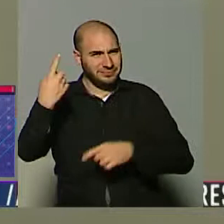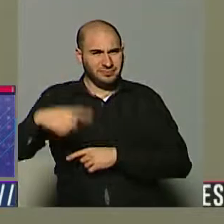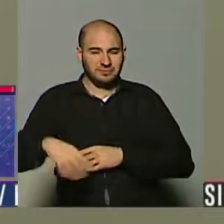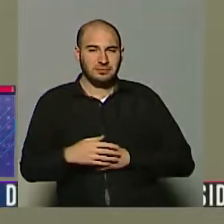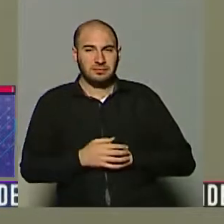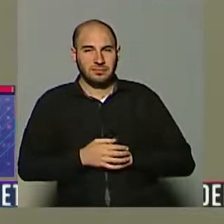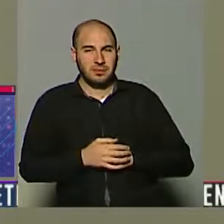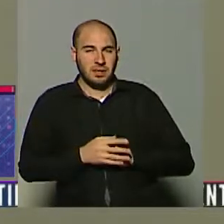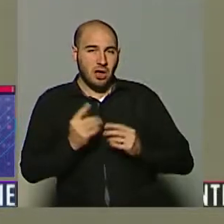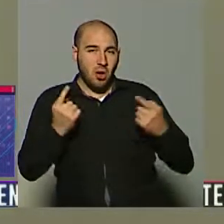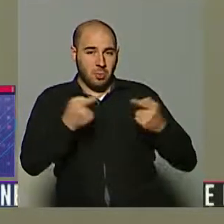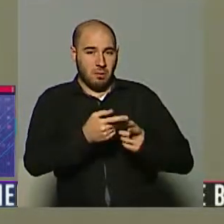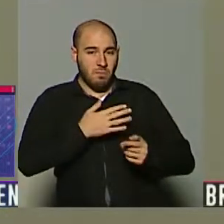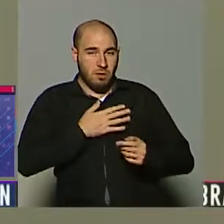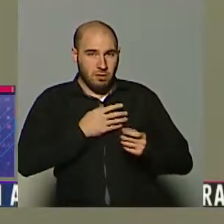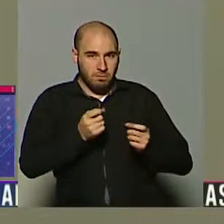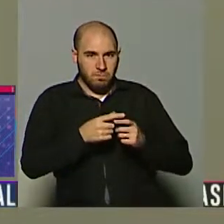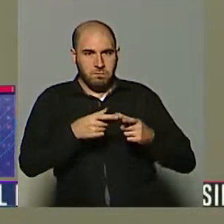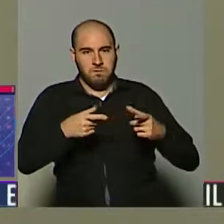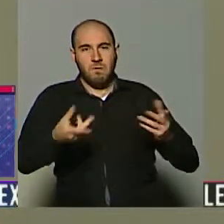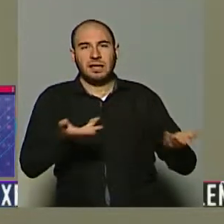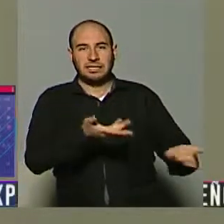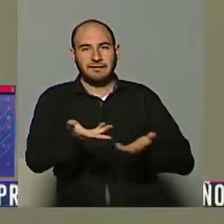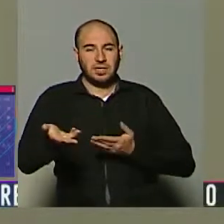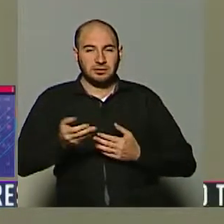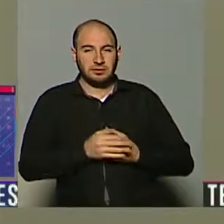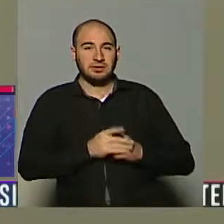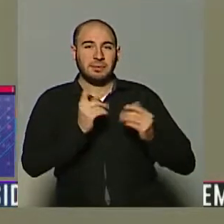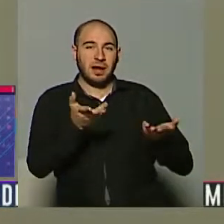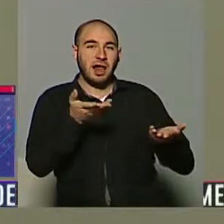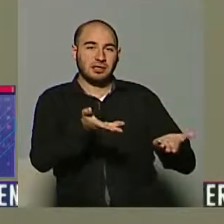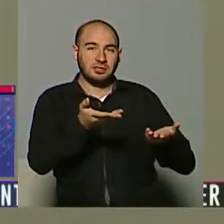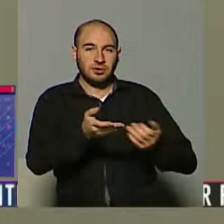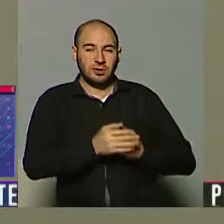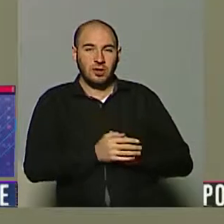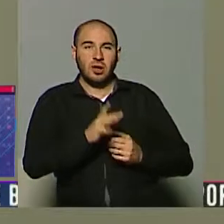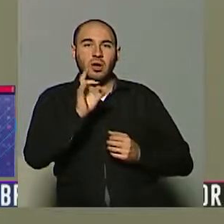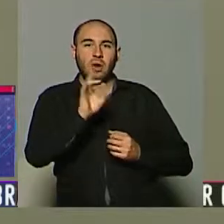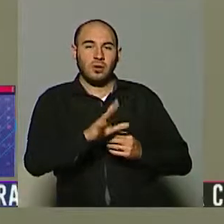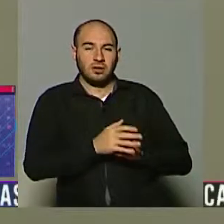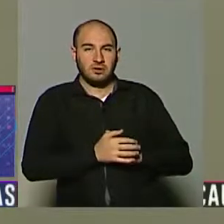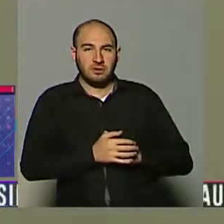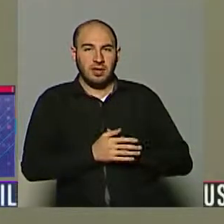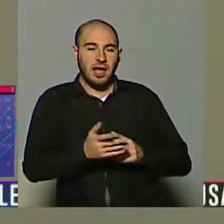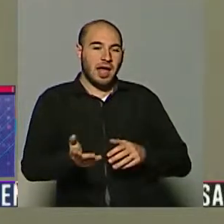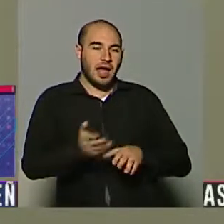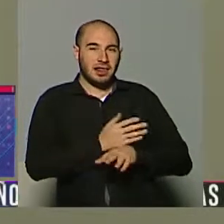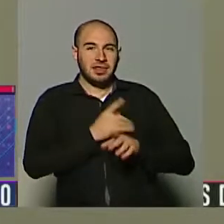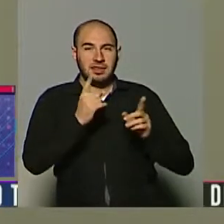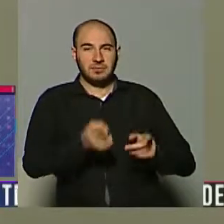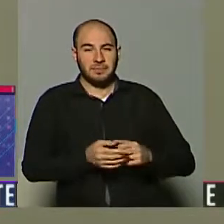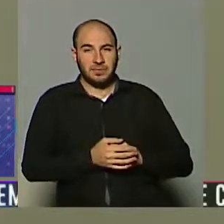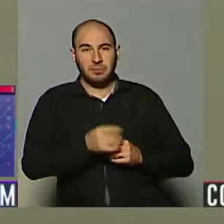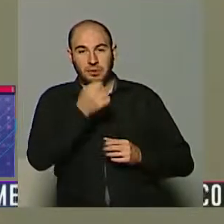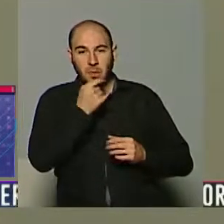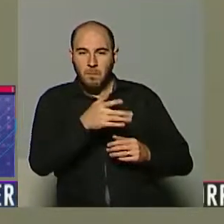Claro. Y la idea nuestra es poder ir ampliando en esos servicios y asesorar, no solo en antecedentes, sino en si